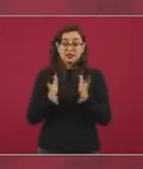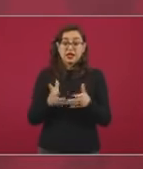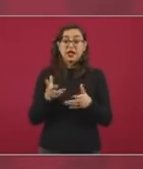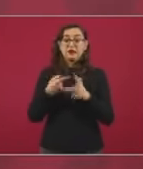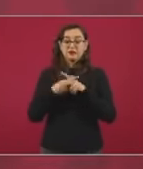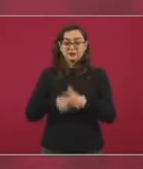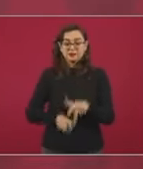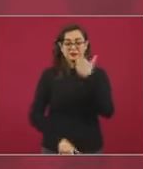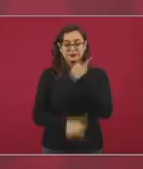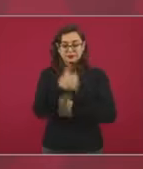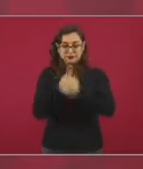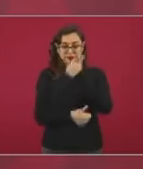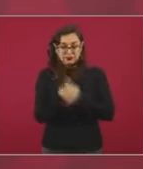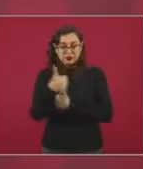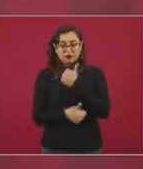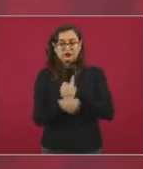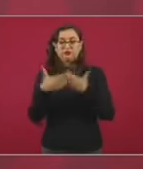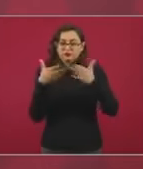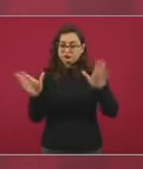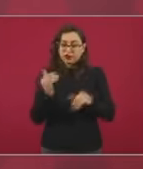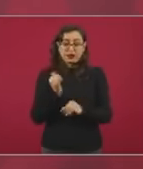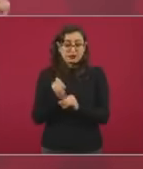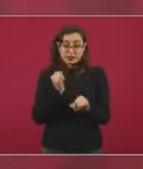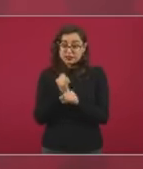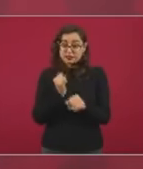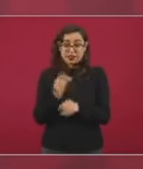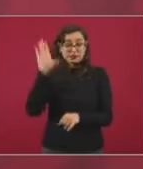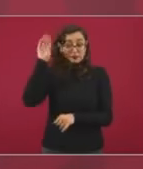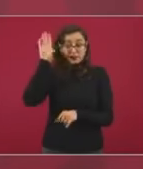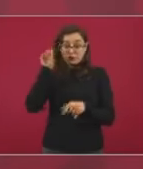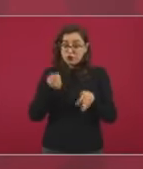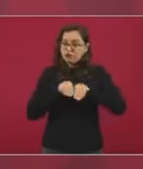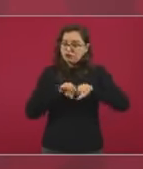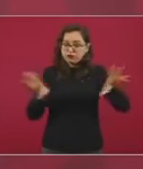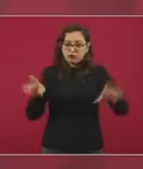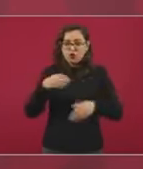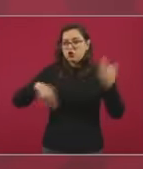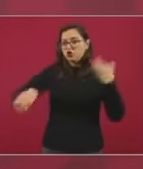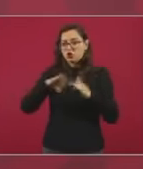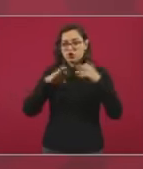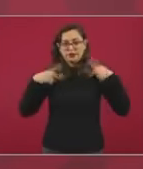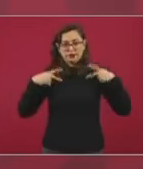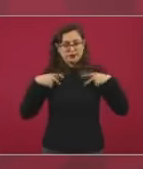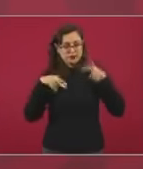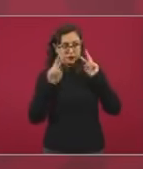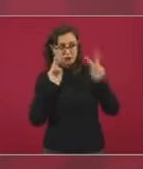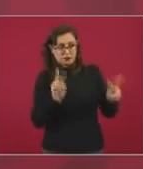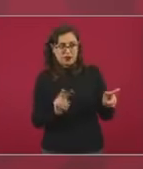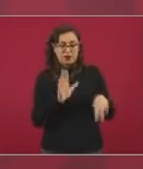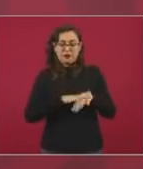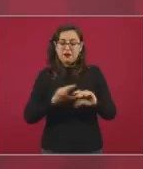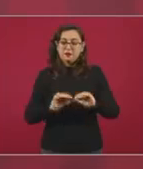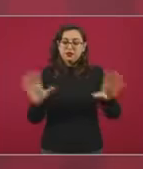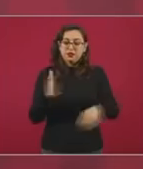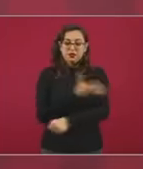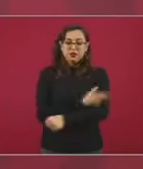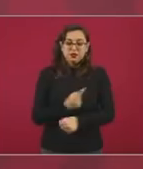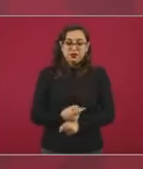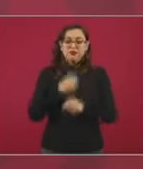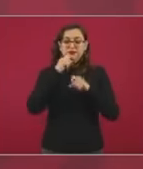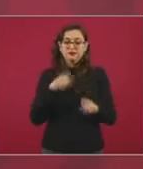en vivo a través de internet en varios de los procesos de licitación, para que no haya dudas y la mayor transparencia,